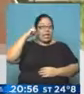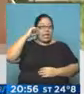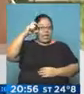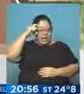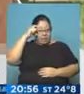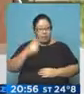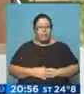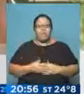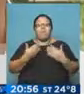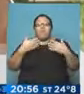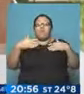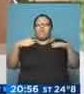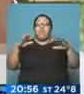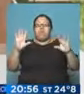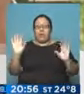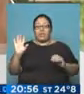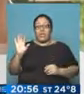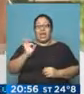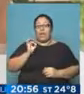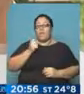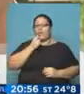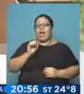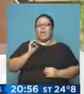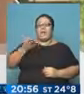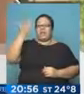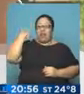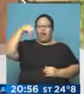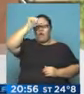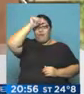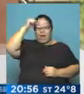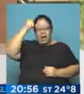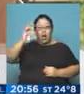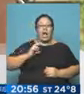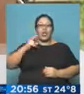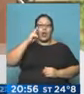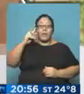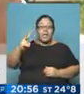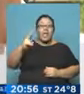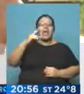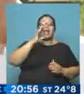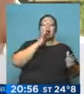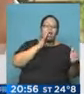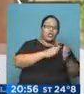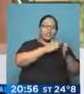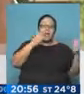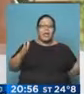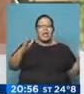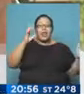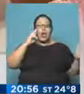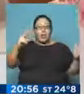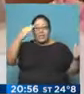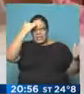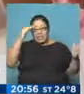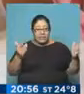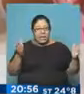posible introducción que pueda haber. El año pasado tuvimos suerte, el verano del 2014-15 no ocurrió por suerte. Esperemos este año a ver si se